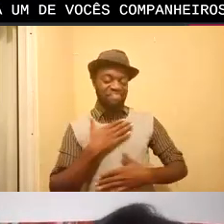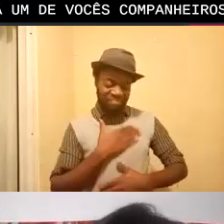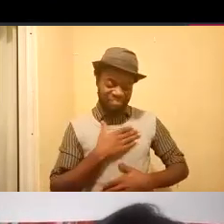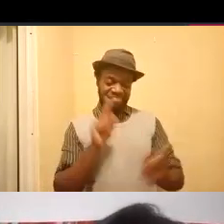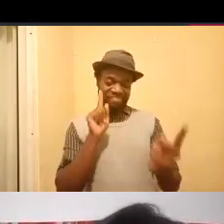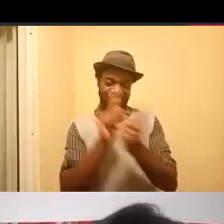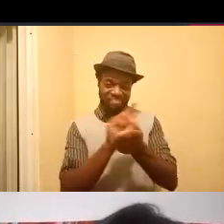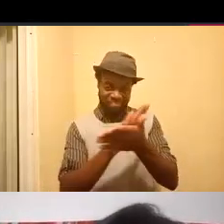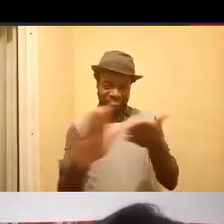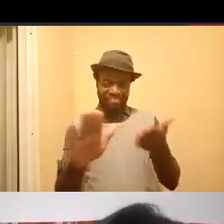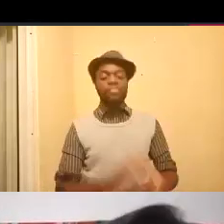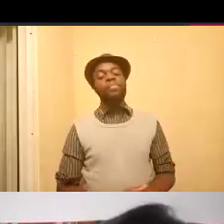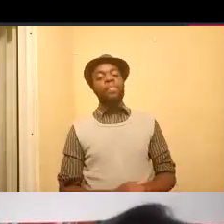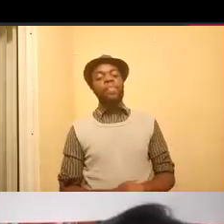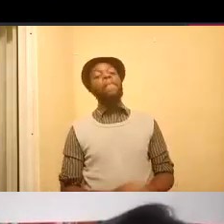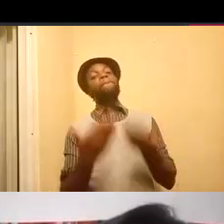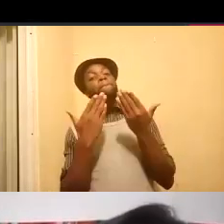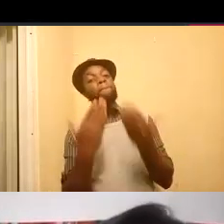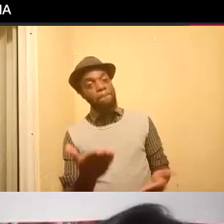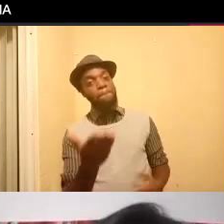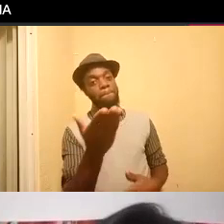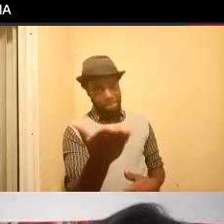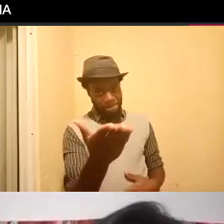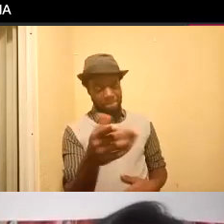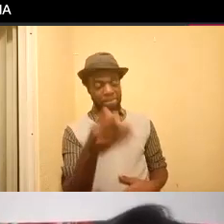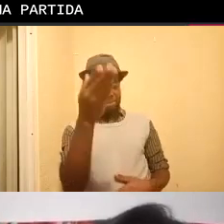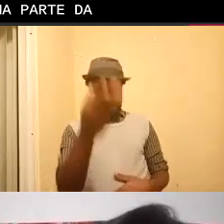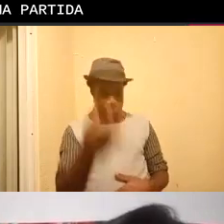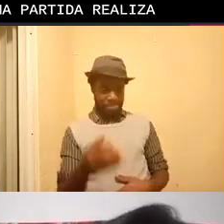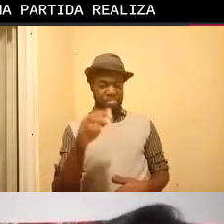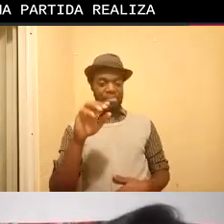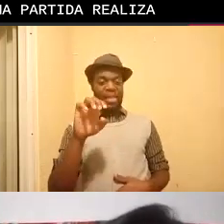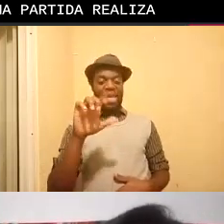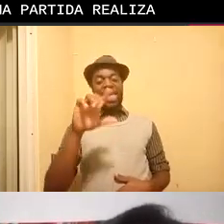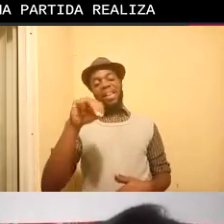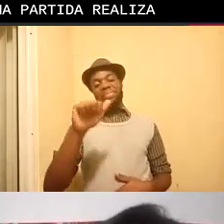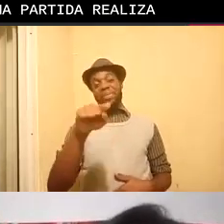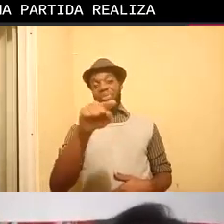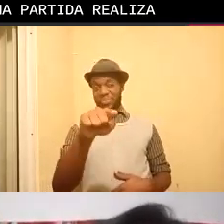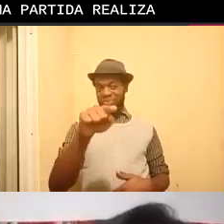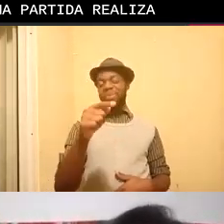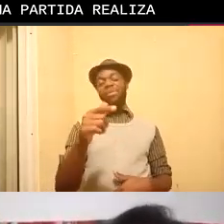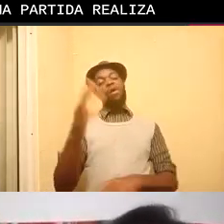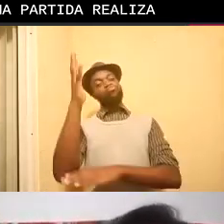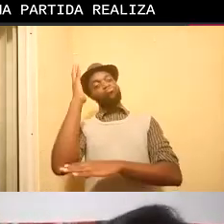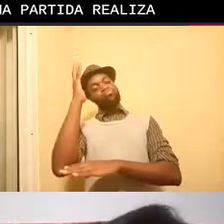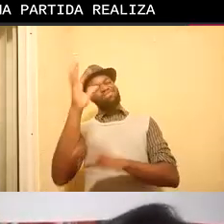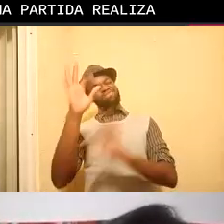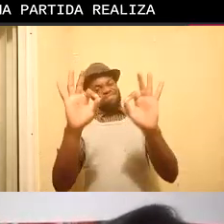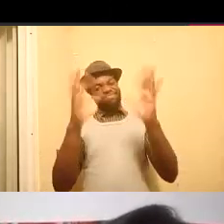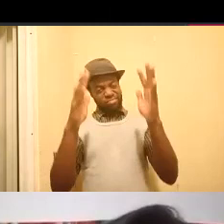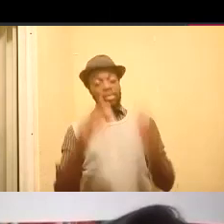de Riadis, te agradecemos muchísimo la participación y sabemos que sus aportes dejan también